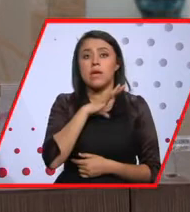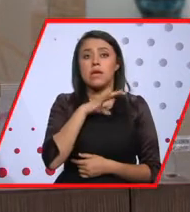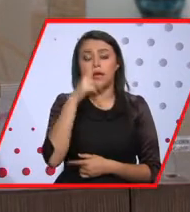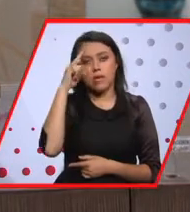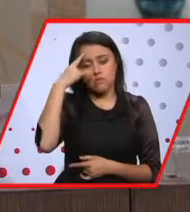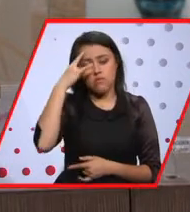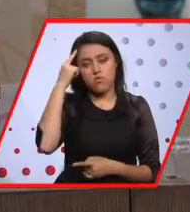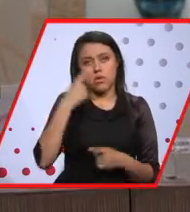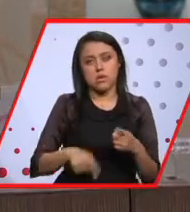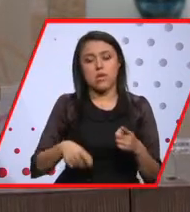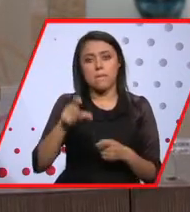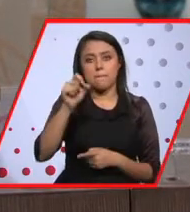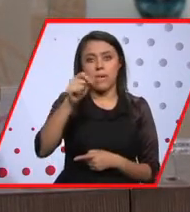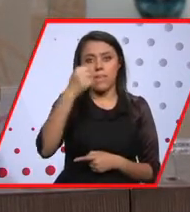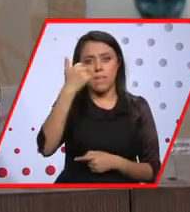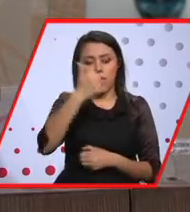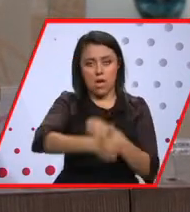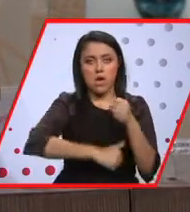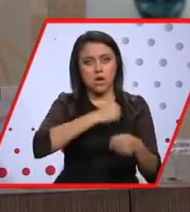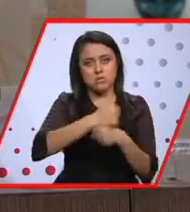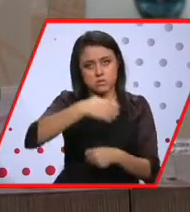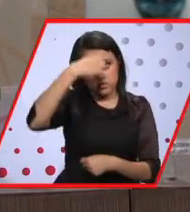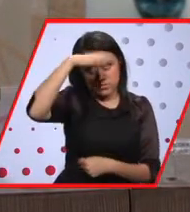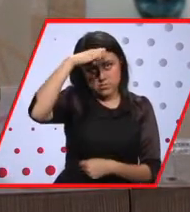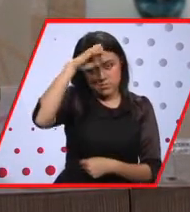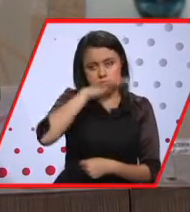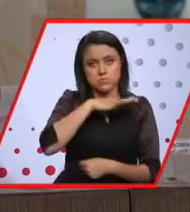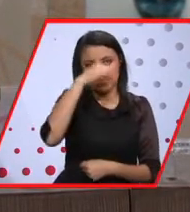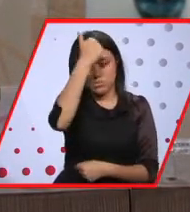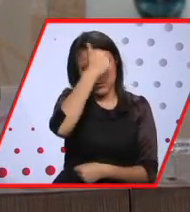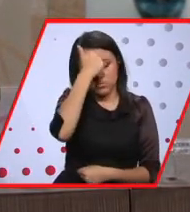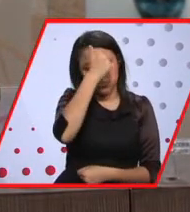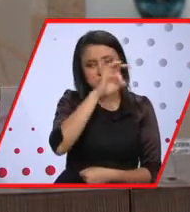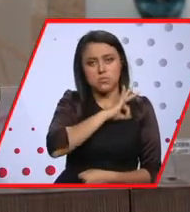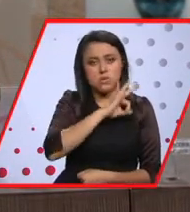60 sacerdotes exorcistas que existen en México.